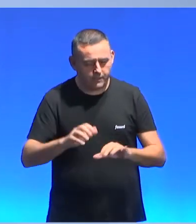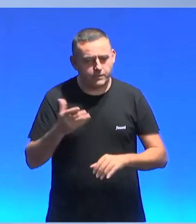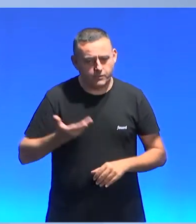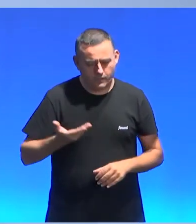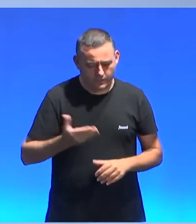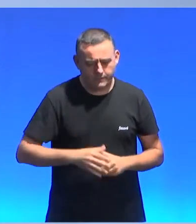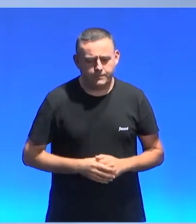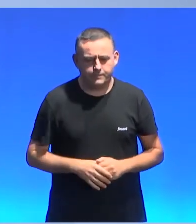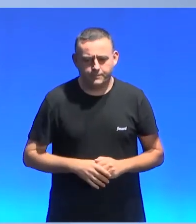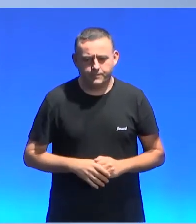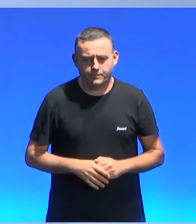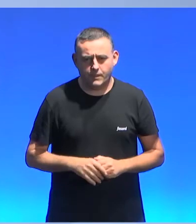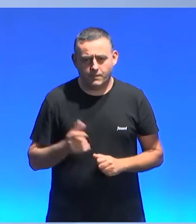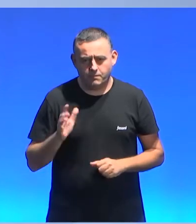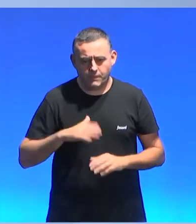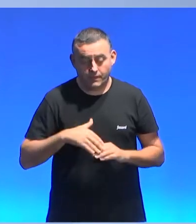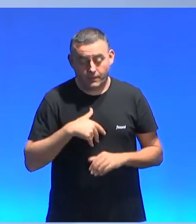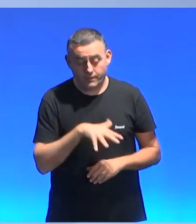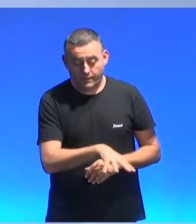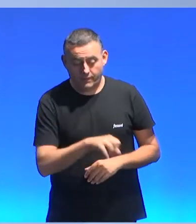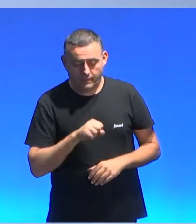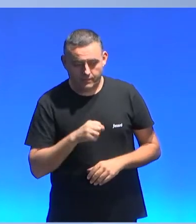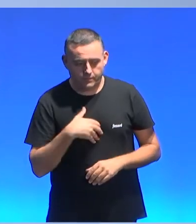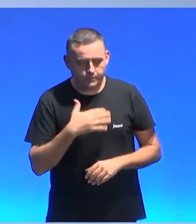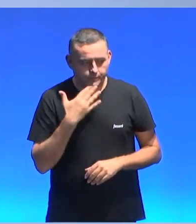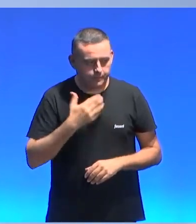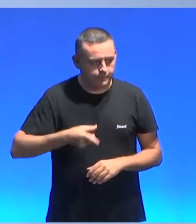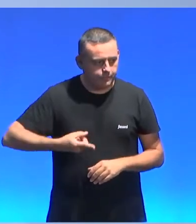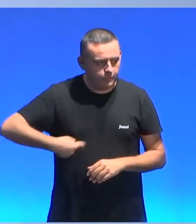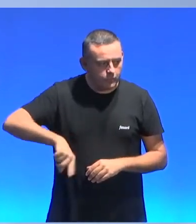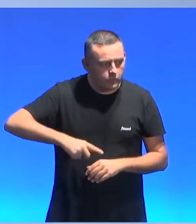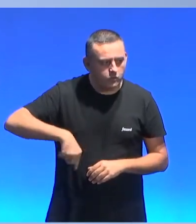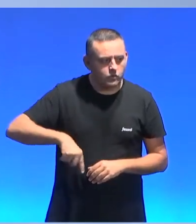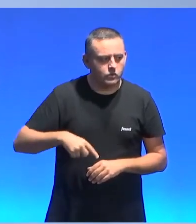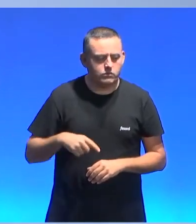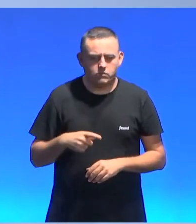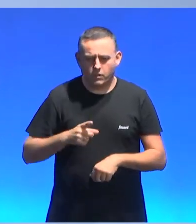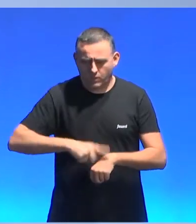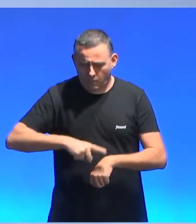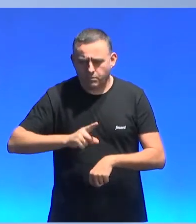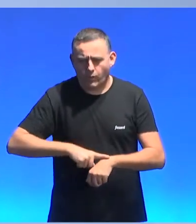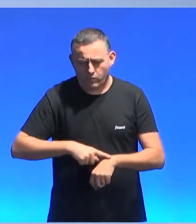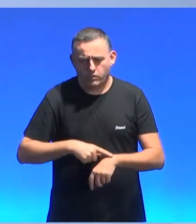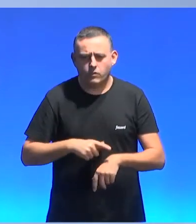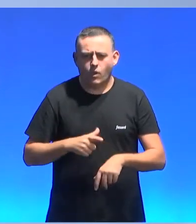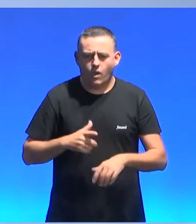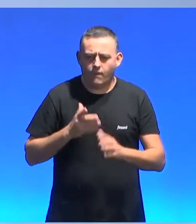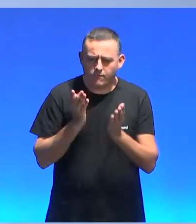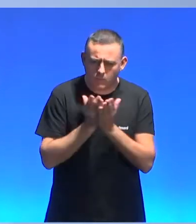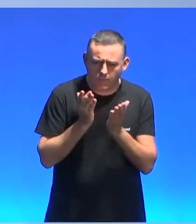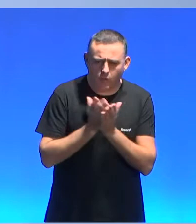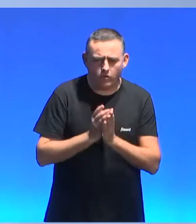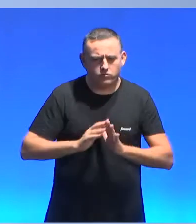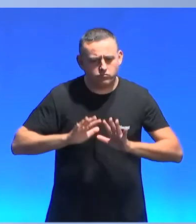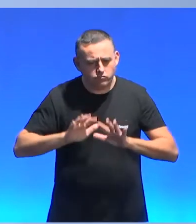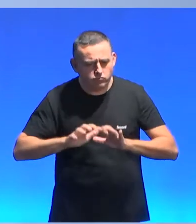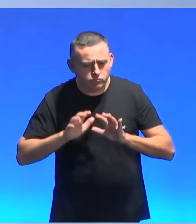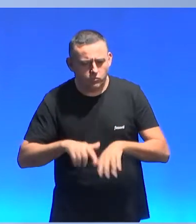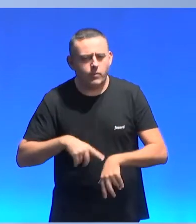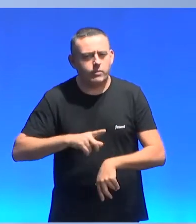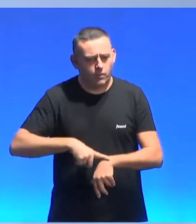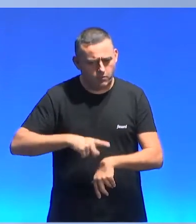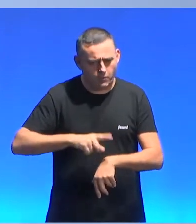mucho tiempo a la formación, con ejemplos, con experiencias, con